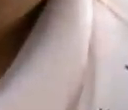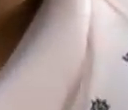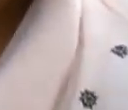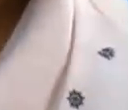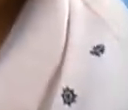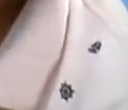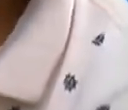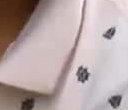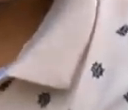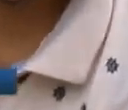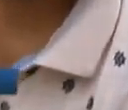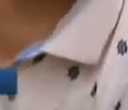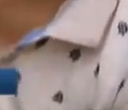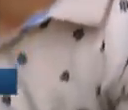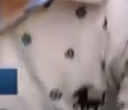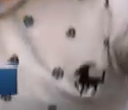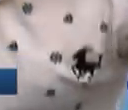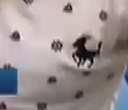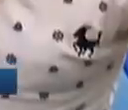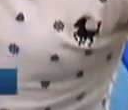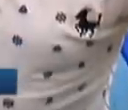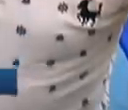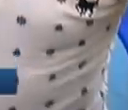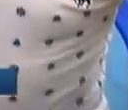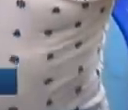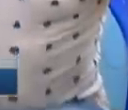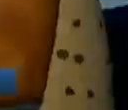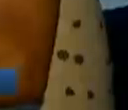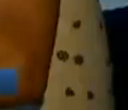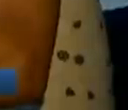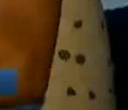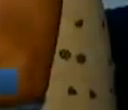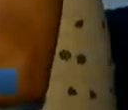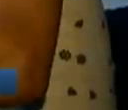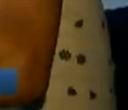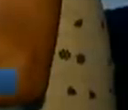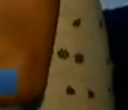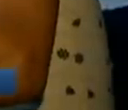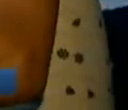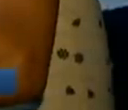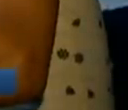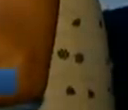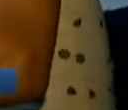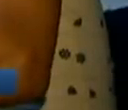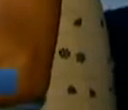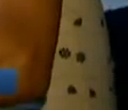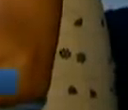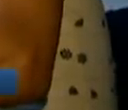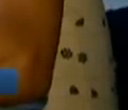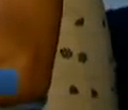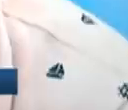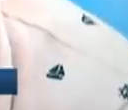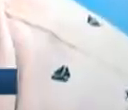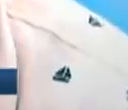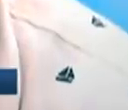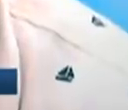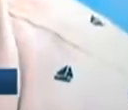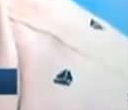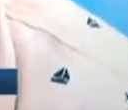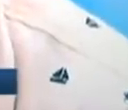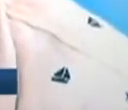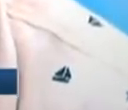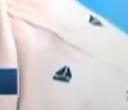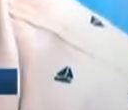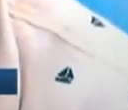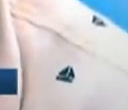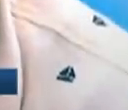nuestro segmento pruebas de vida mientras luchaba por sobrevivir su mayor temor era dejar sola a su madre el valiente hombre nos relata cómo superó la enfermedad